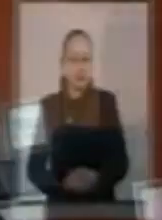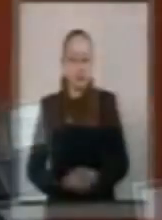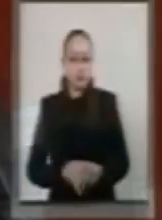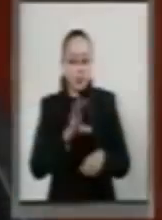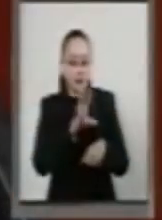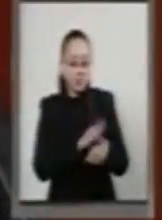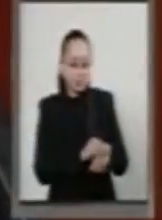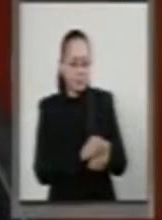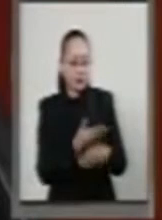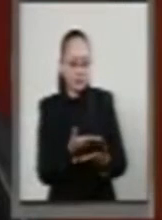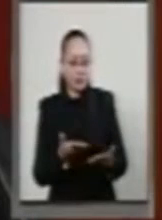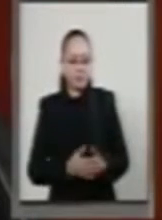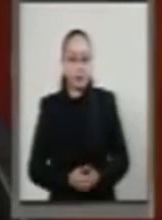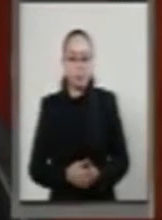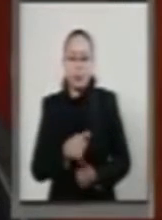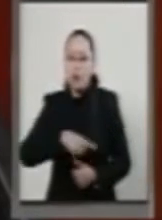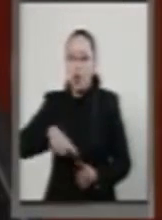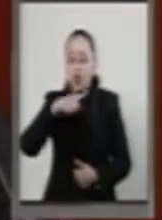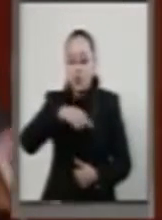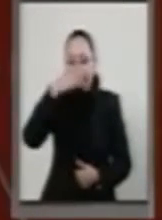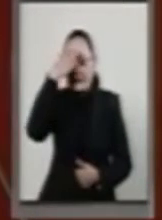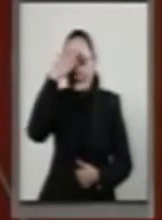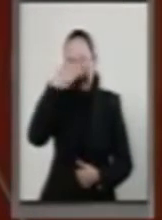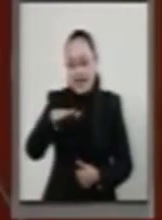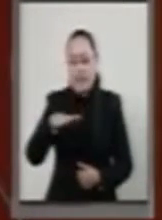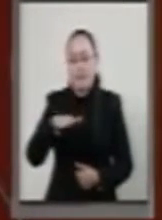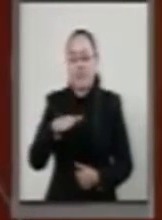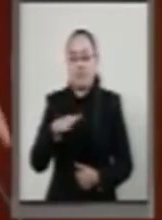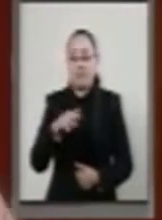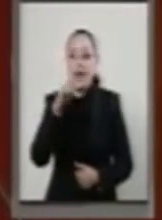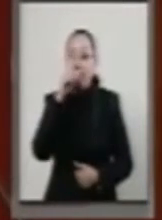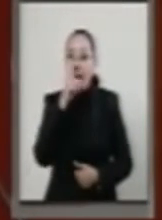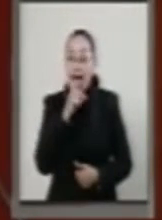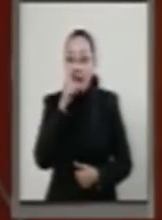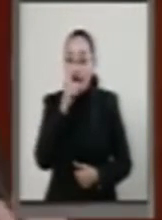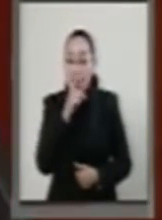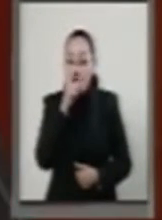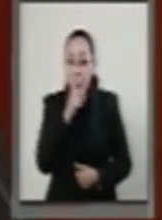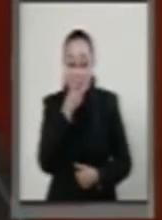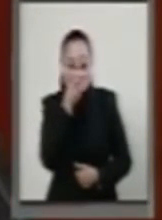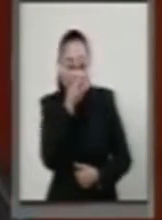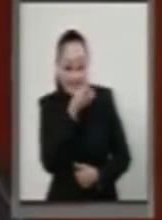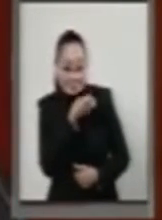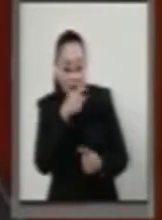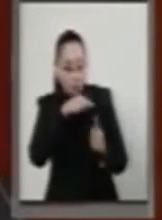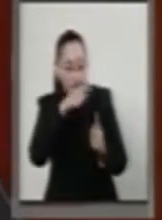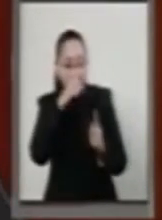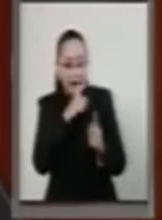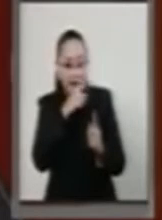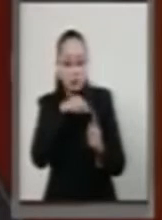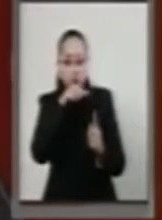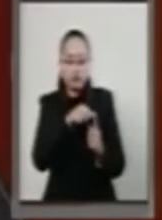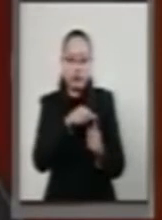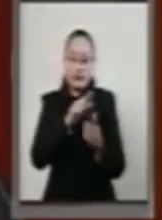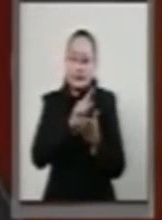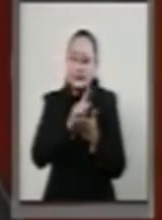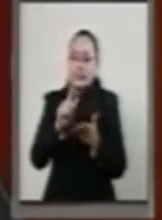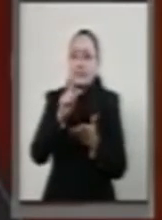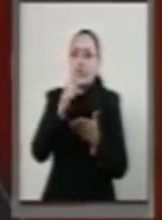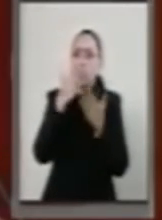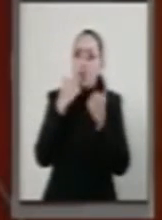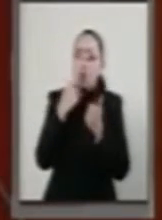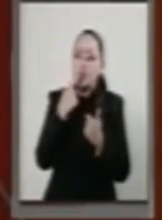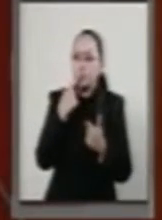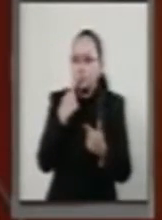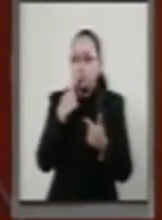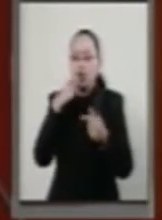como es del conocimiento público, el agua es una sustancia líquida, inodora, insípida